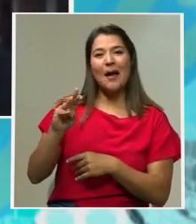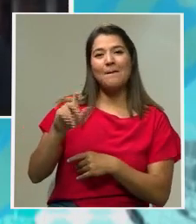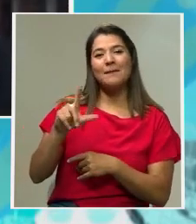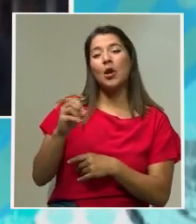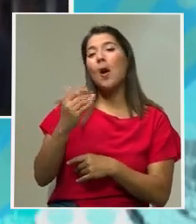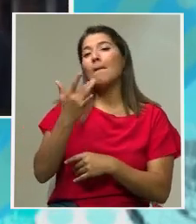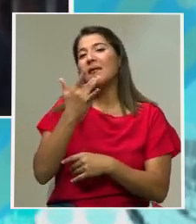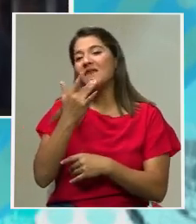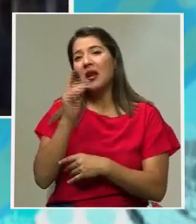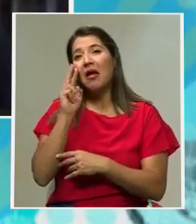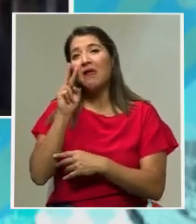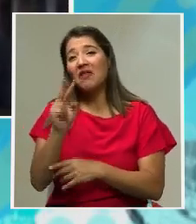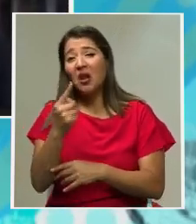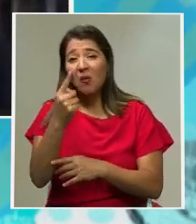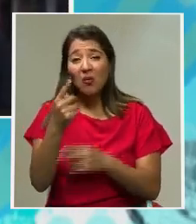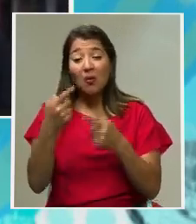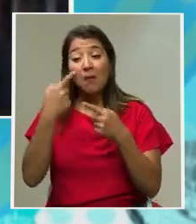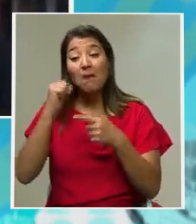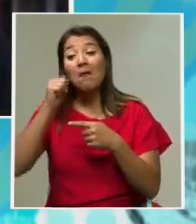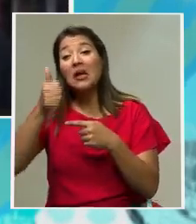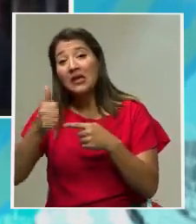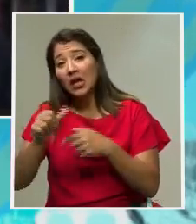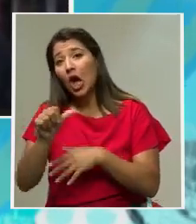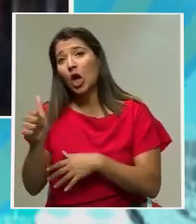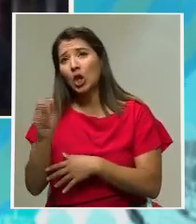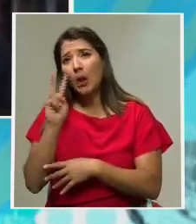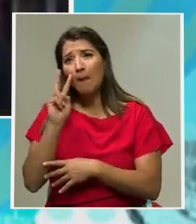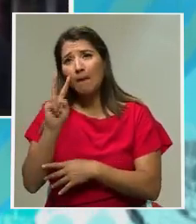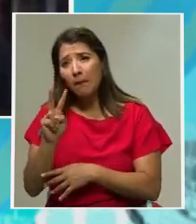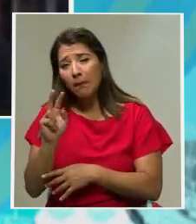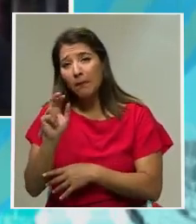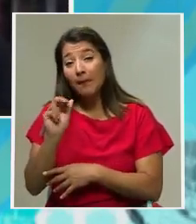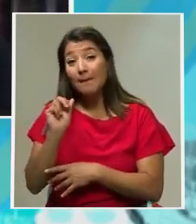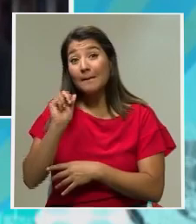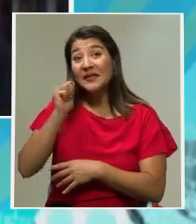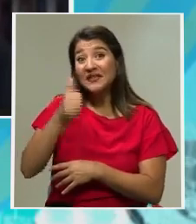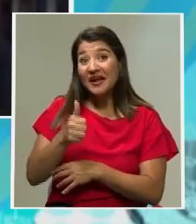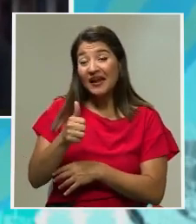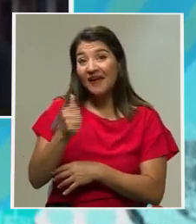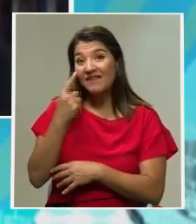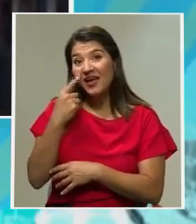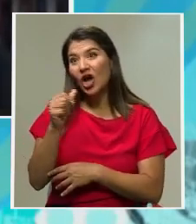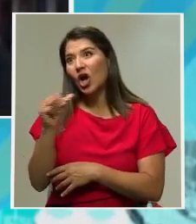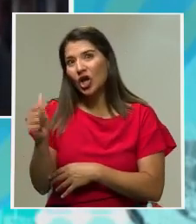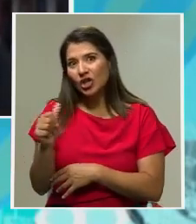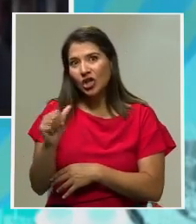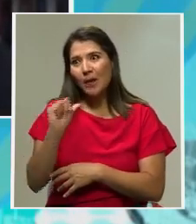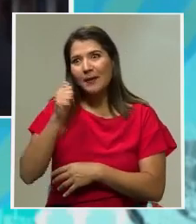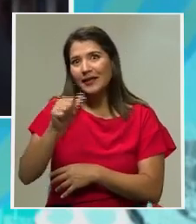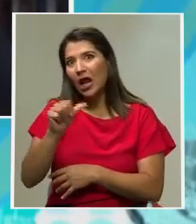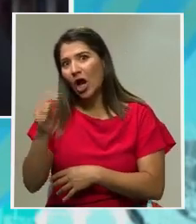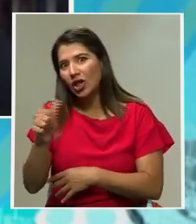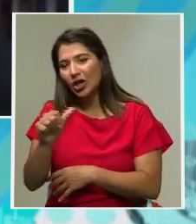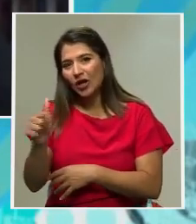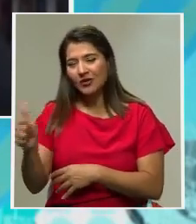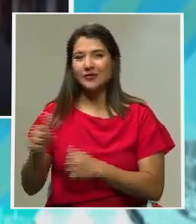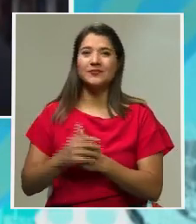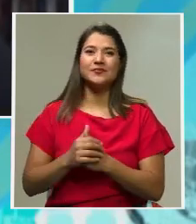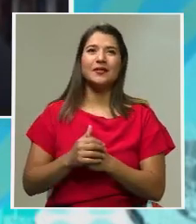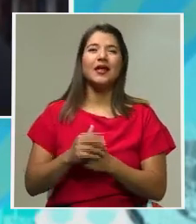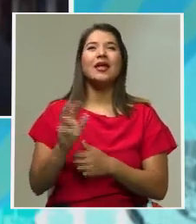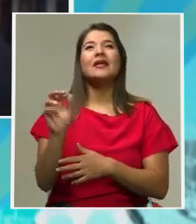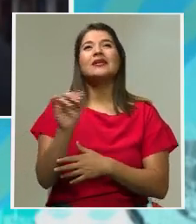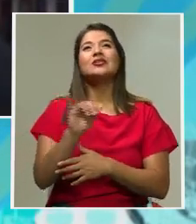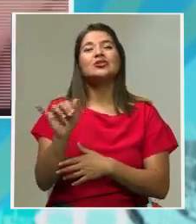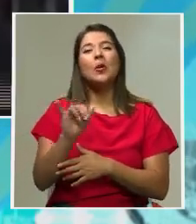consumo más el producto. Hay una relación más como de popcorn, en el